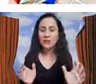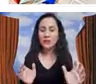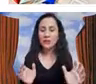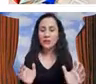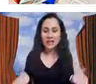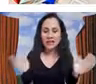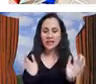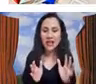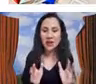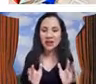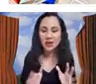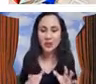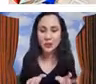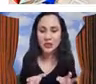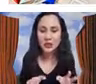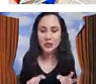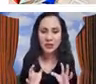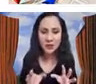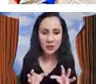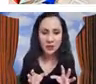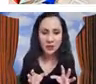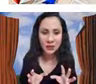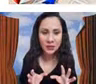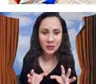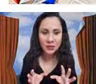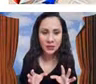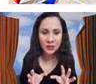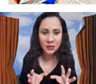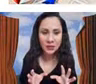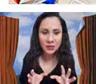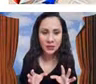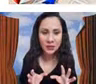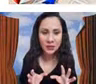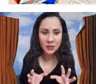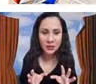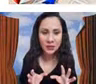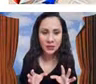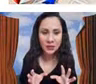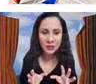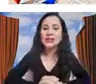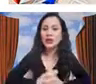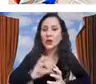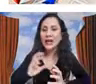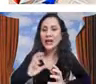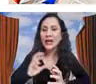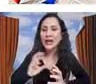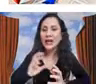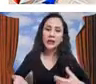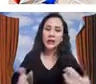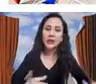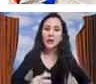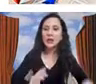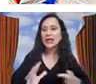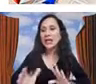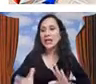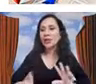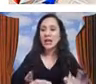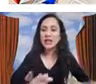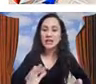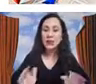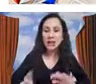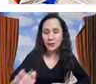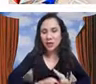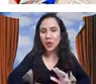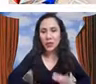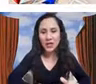definen el problema ya están dados desde un principio y siempre van a ser los mismos, o puedo tener problemas estocásticos o dinámicos que la